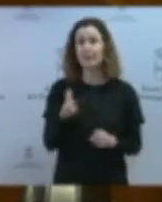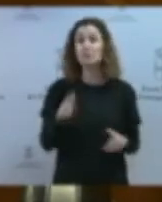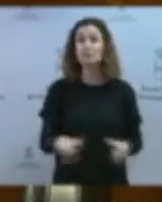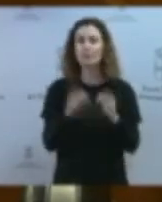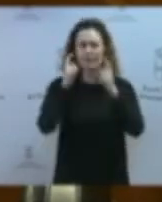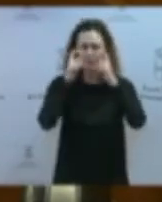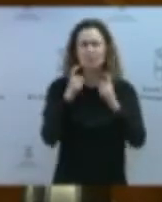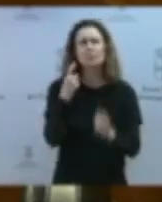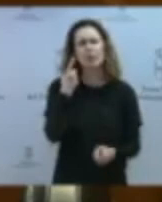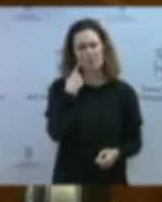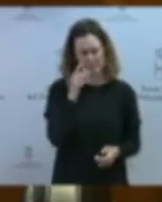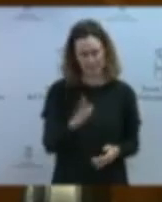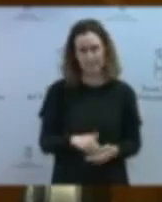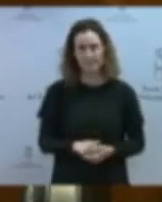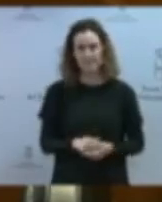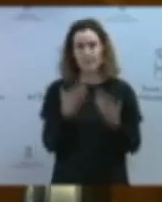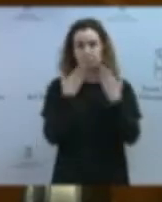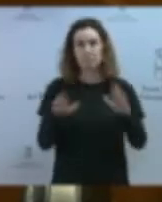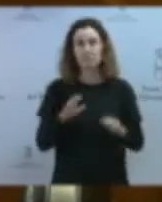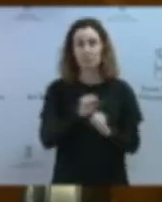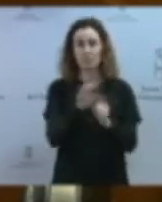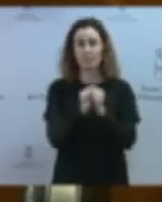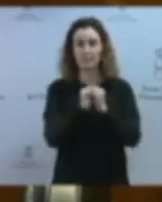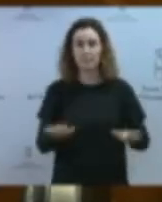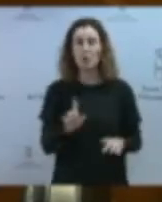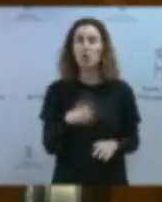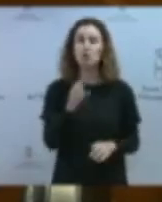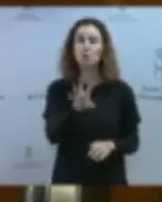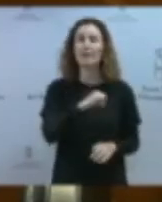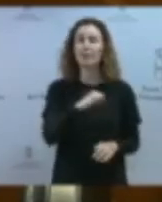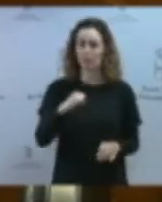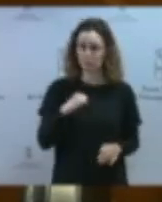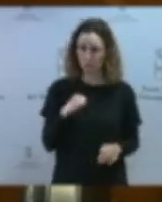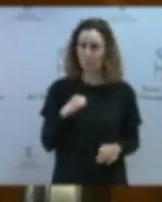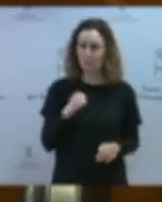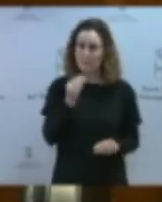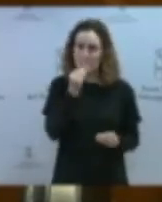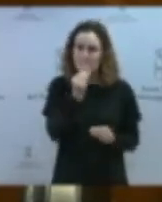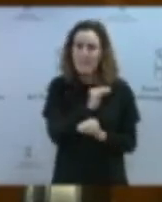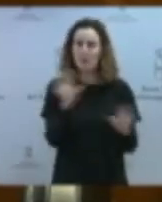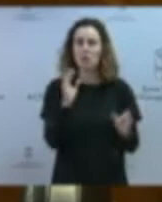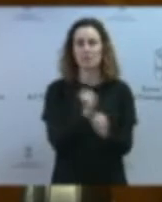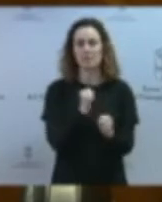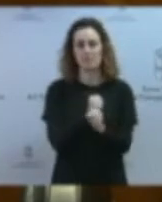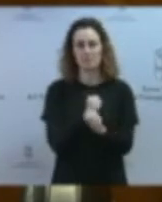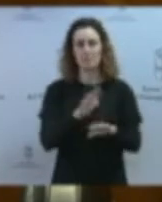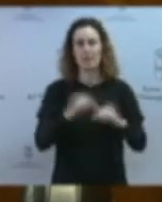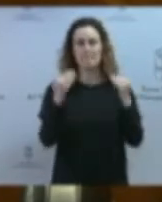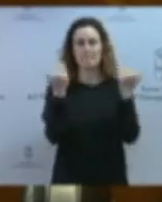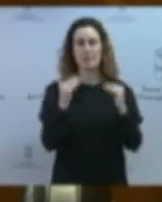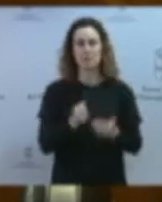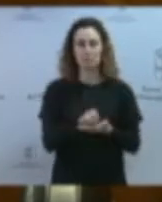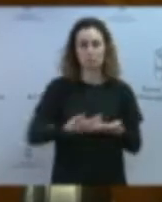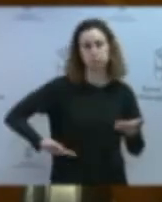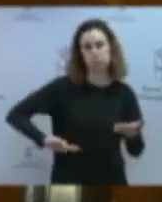hemos sido reconocidos como la comunidad autónoma que mejor trabajo hizo para descender las listas de espera en materia de dependencia, uno de los grandes retos que